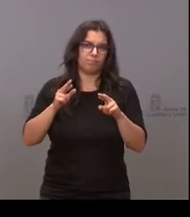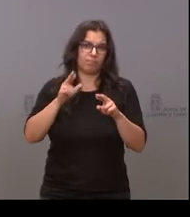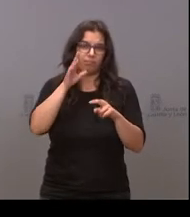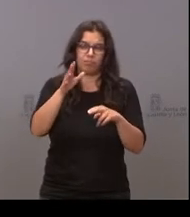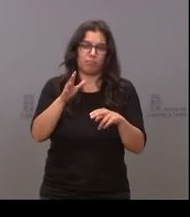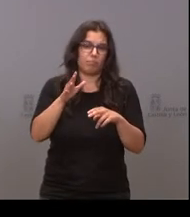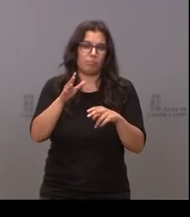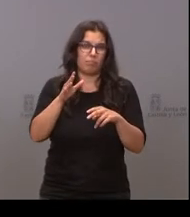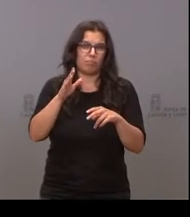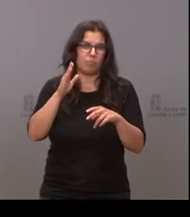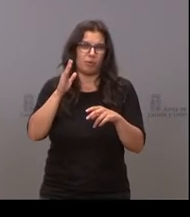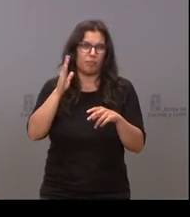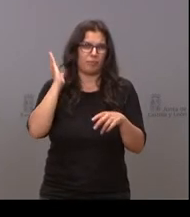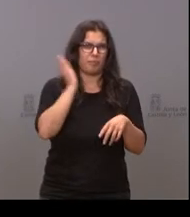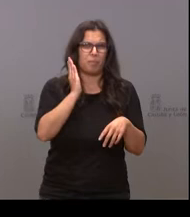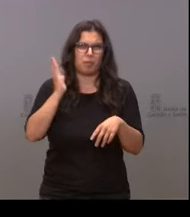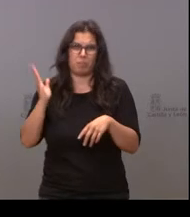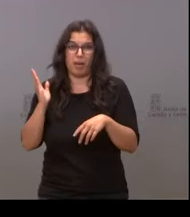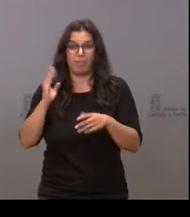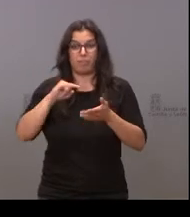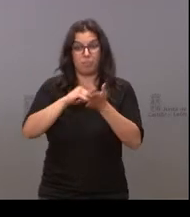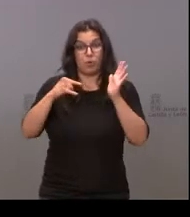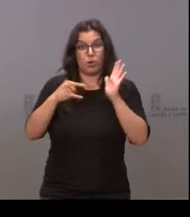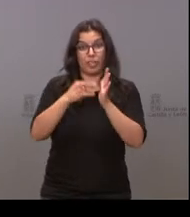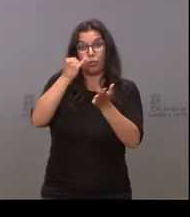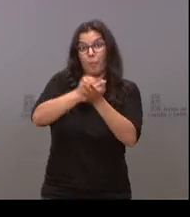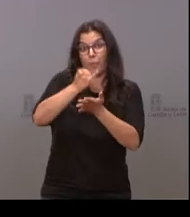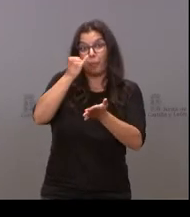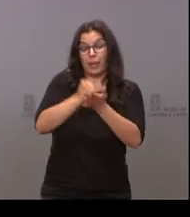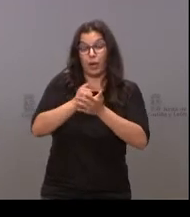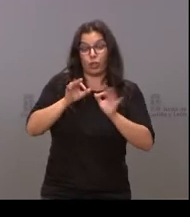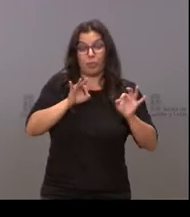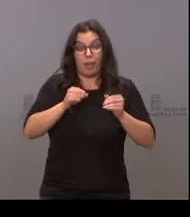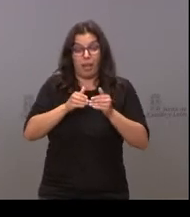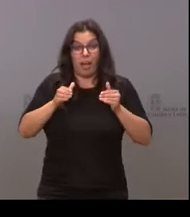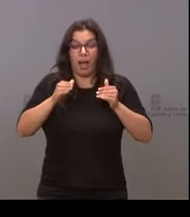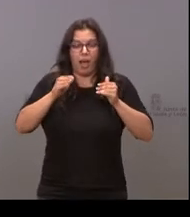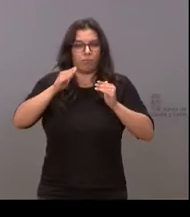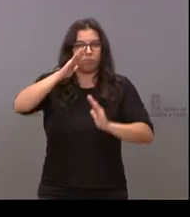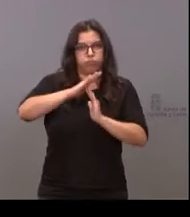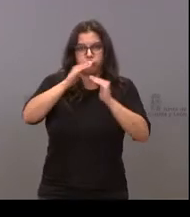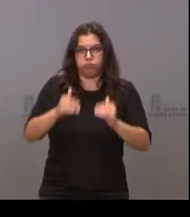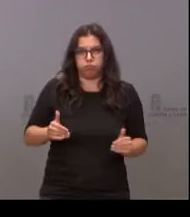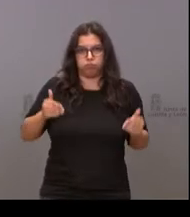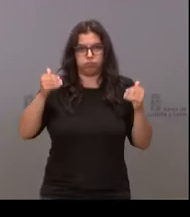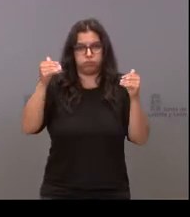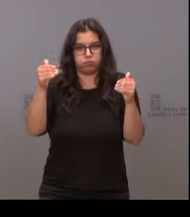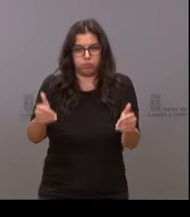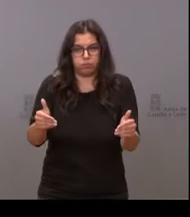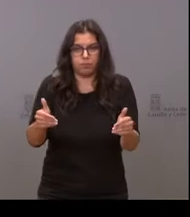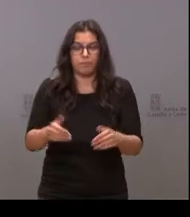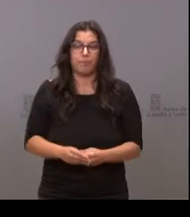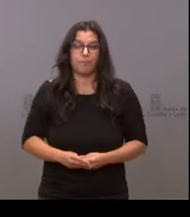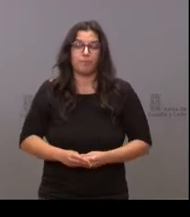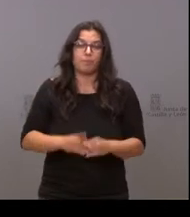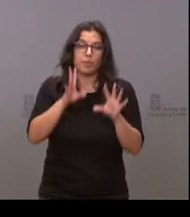asolando y que ha ese proyecto piloto que tan atractivo se nos presentaba y como